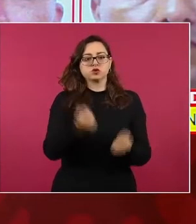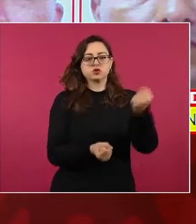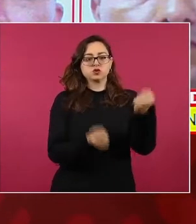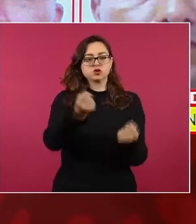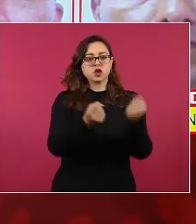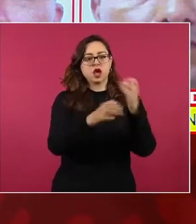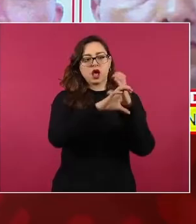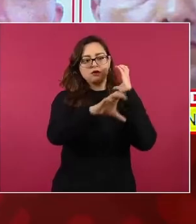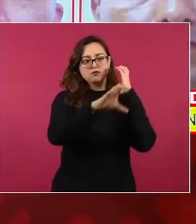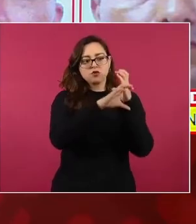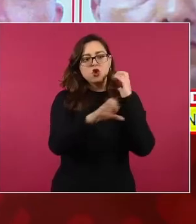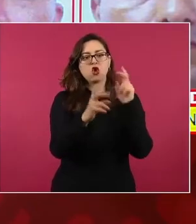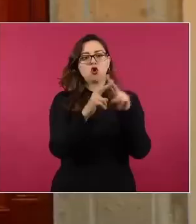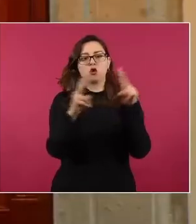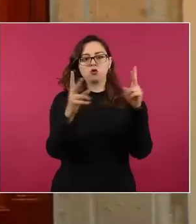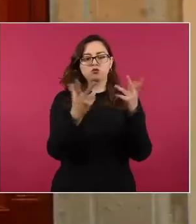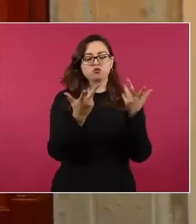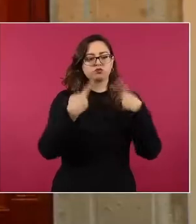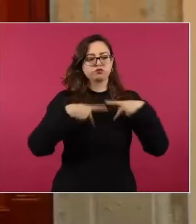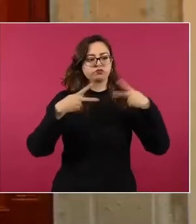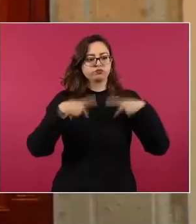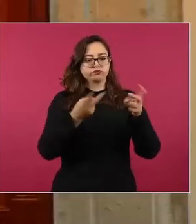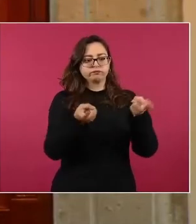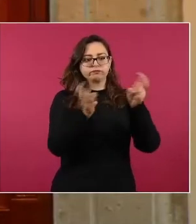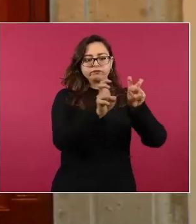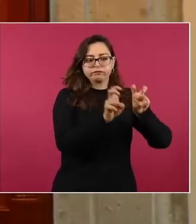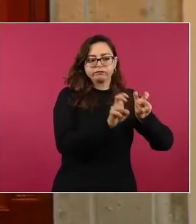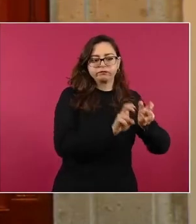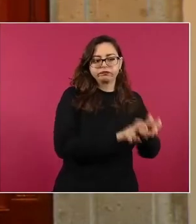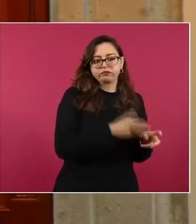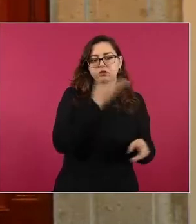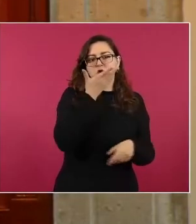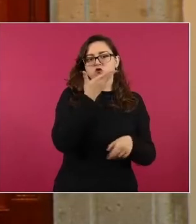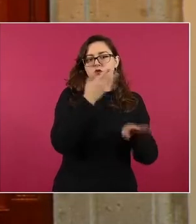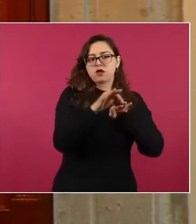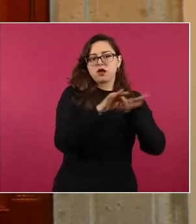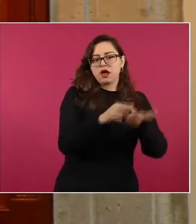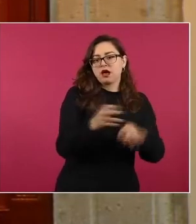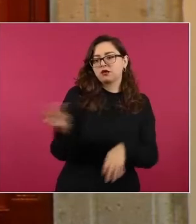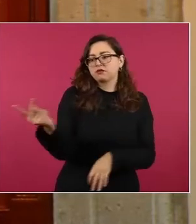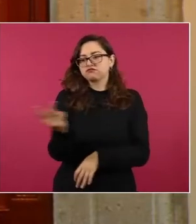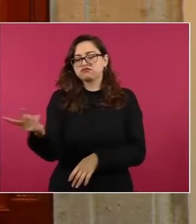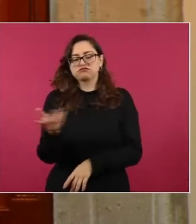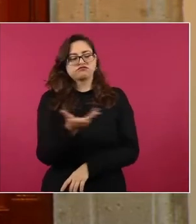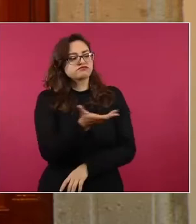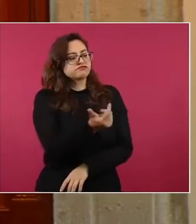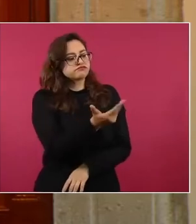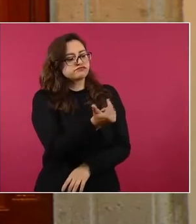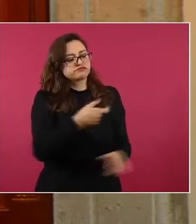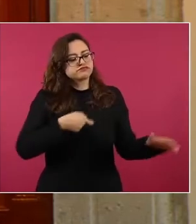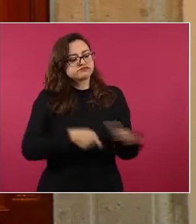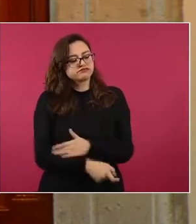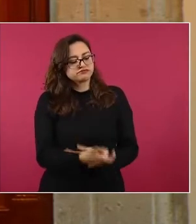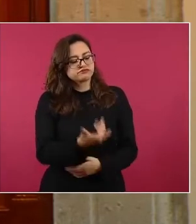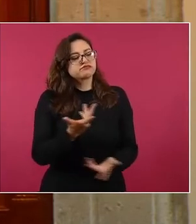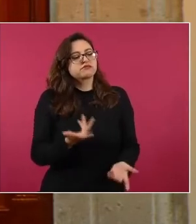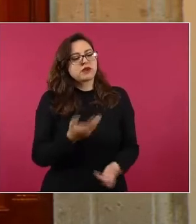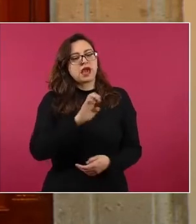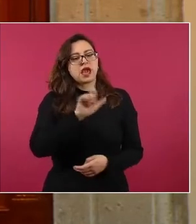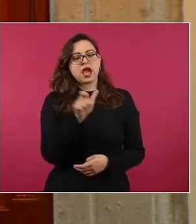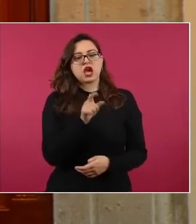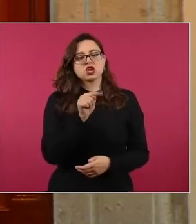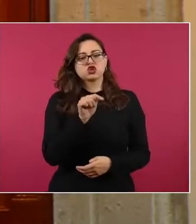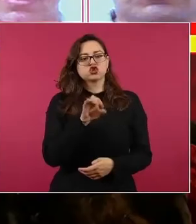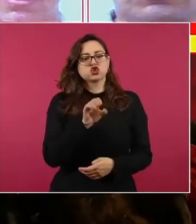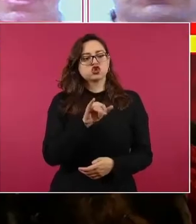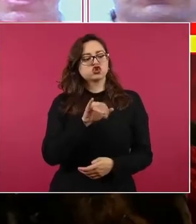transportar pasajeros. Incluso hubo en Guerrero detonaciones